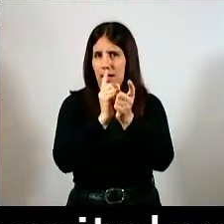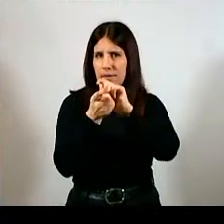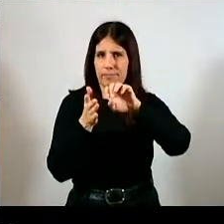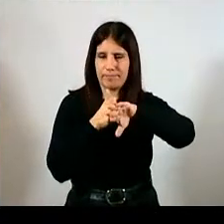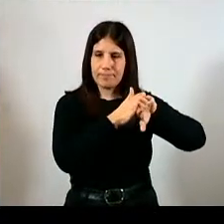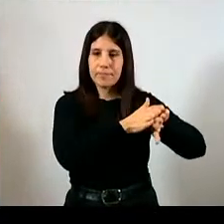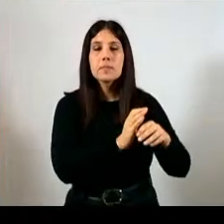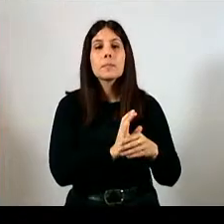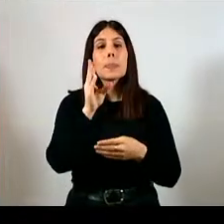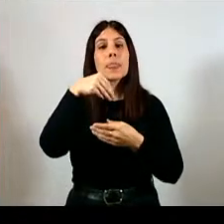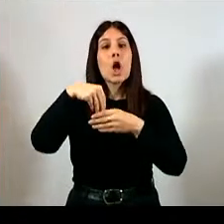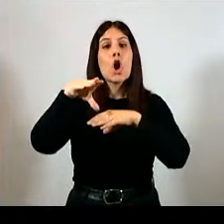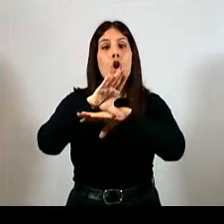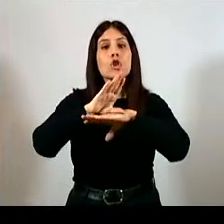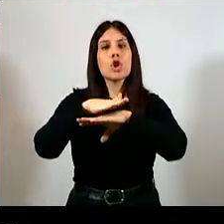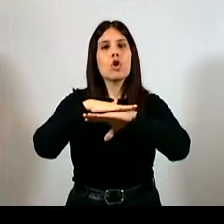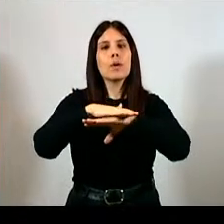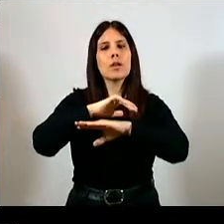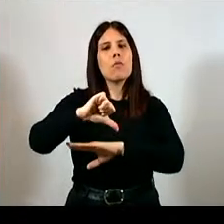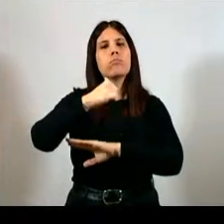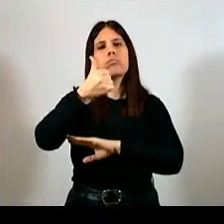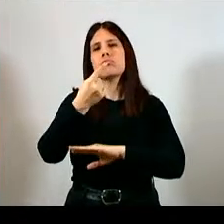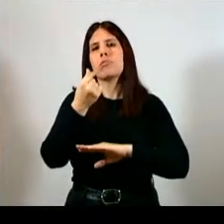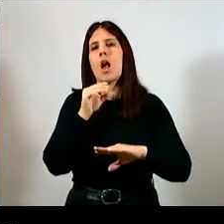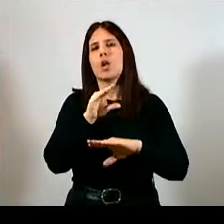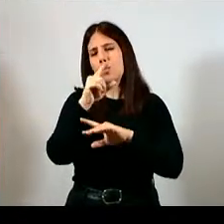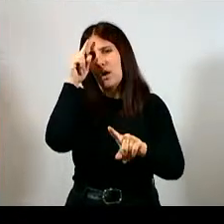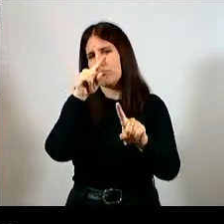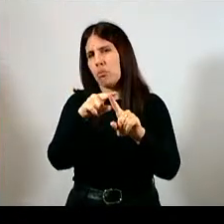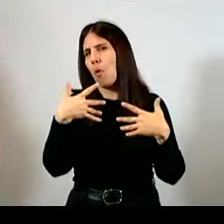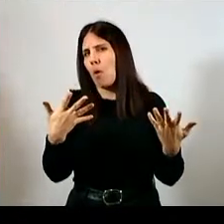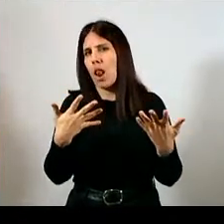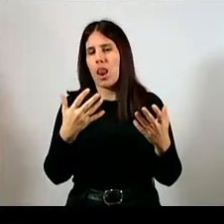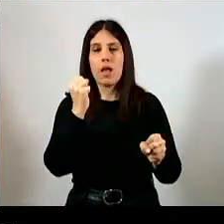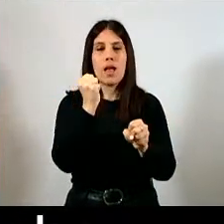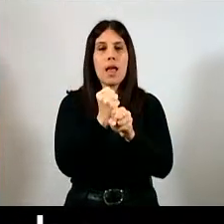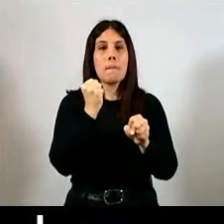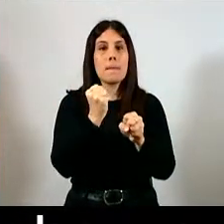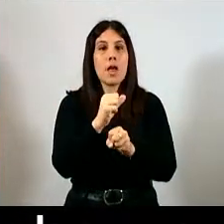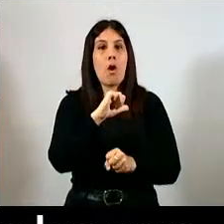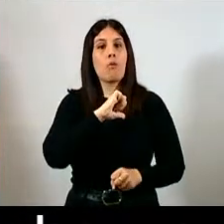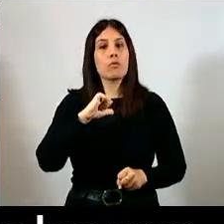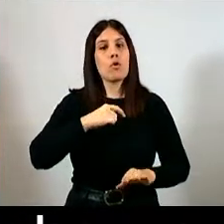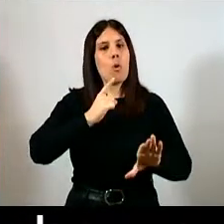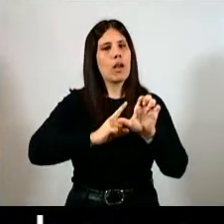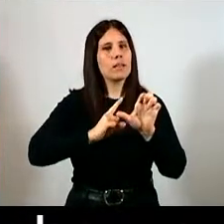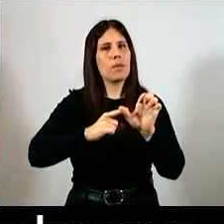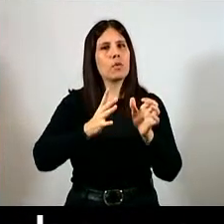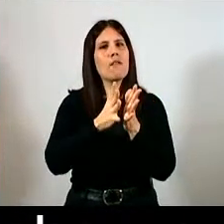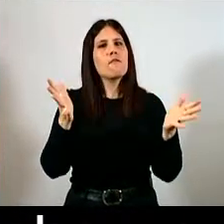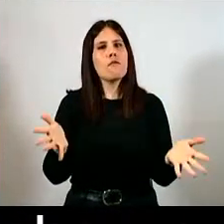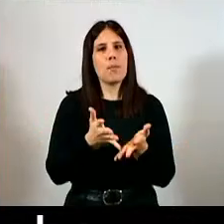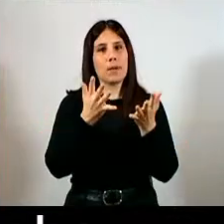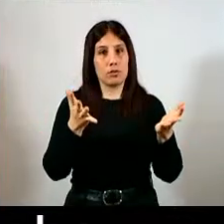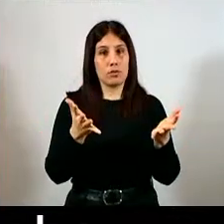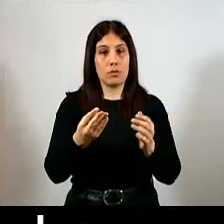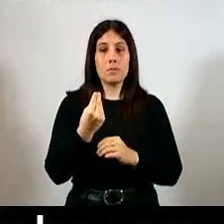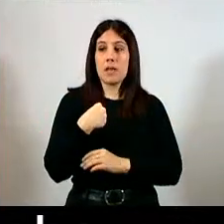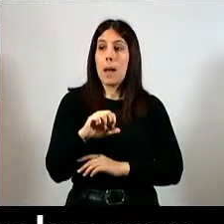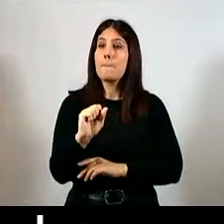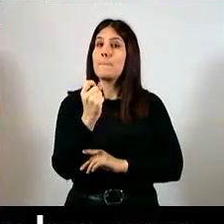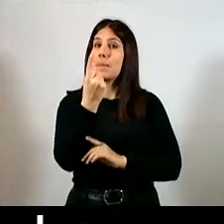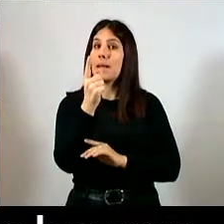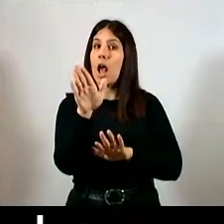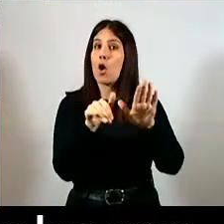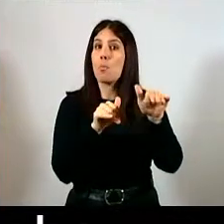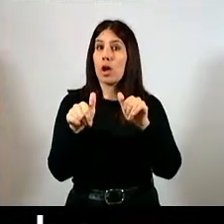Consejo de Gobierno se han aprobado las ayudas destinadas al fomento de empleo autónomo de Extremadura. Esta primera convocatoria, con